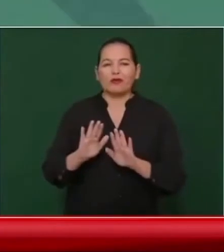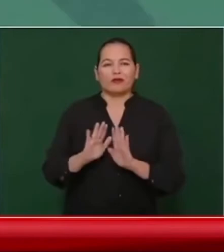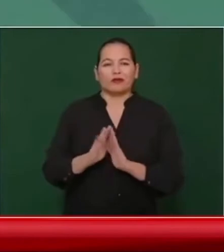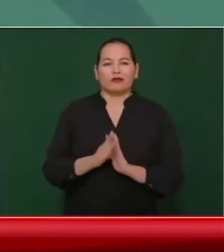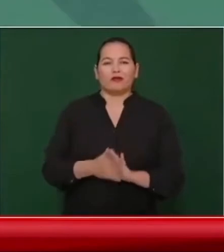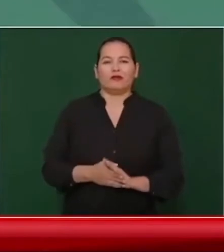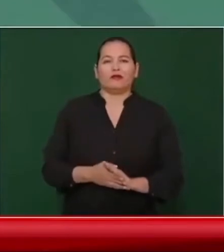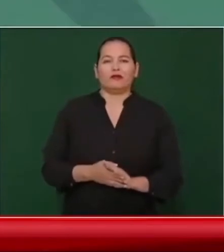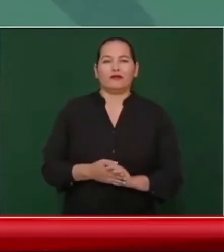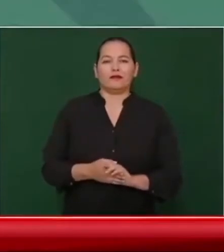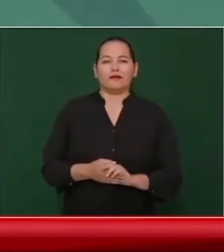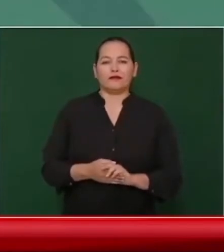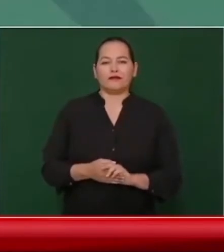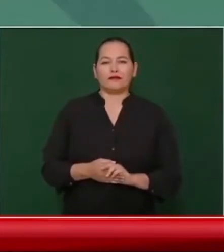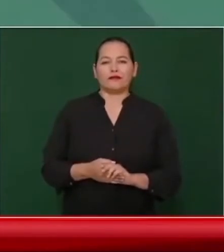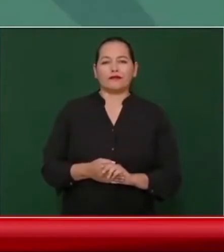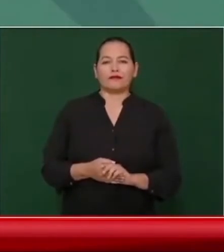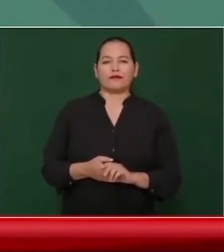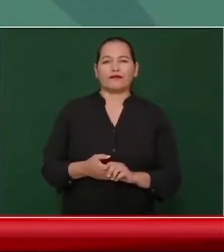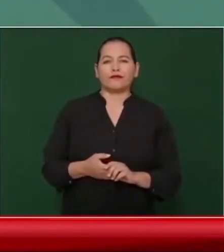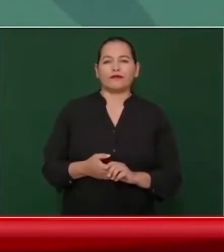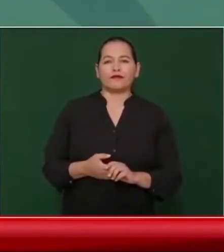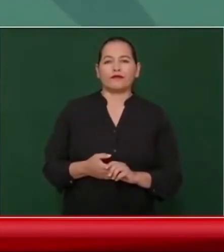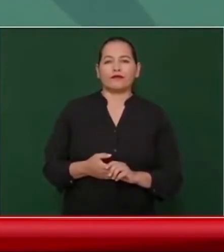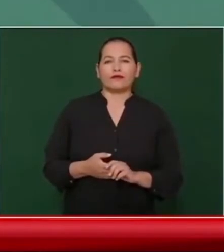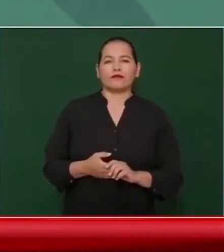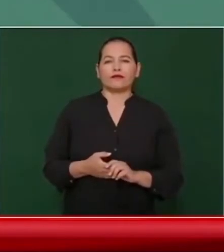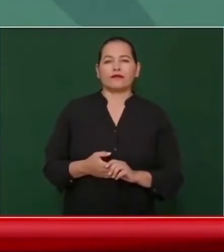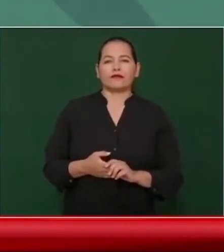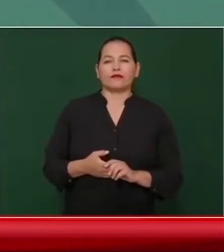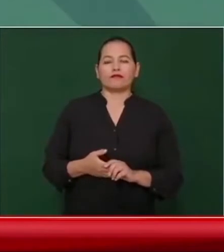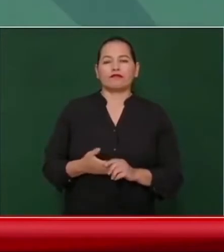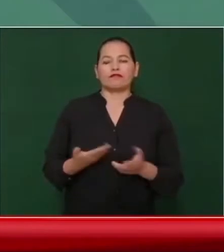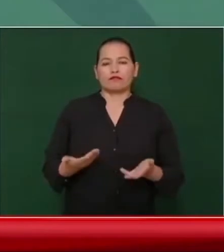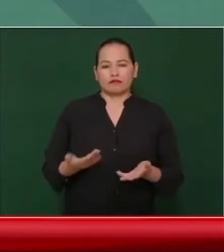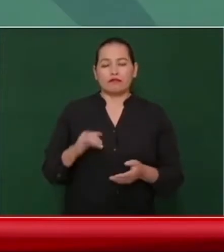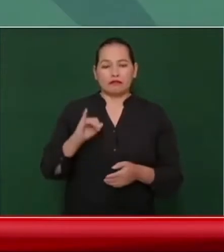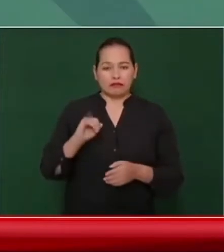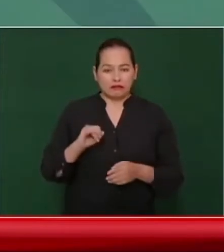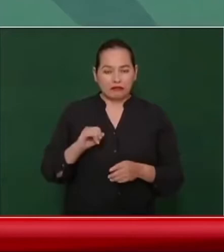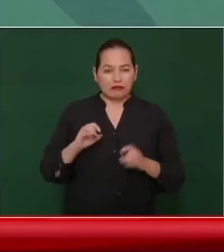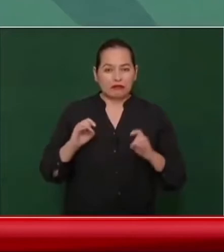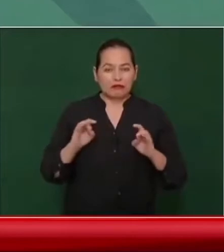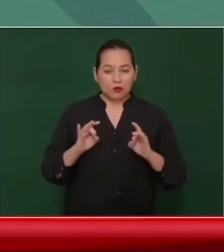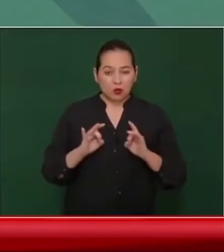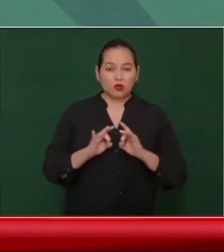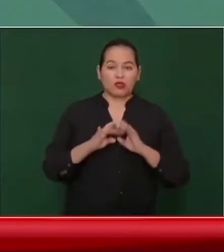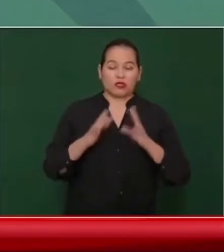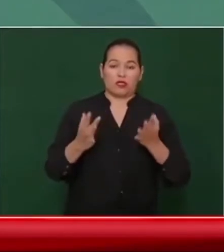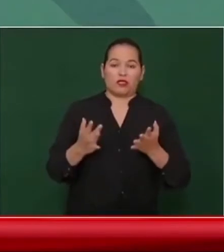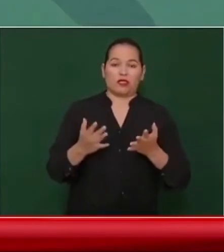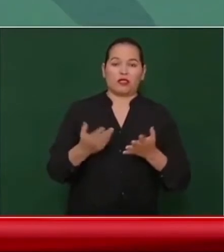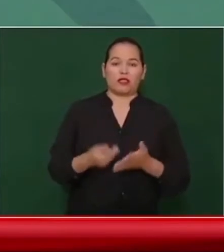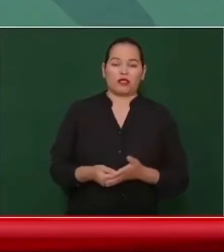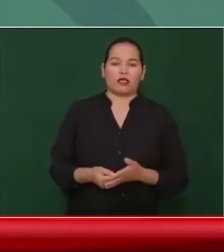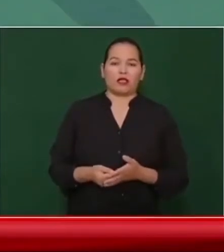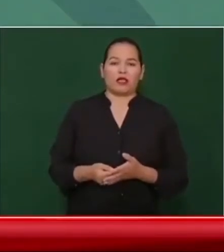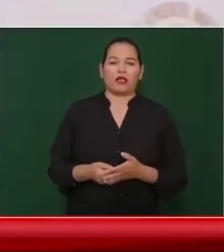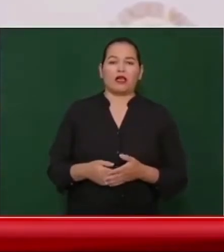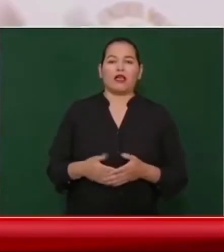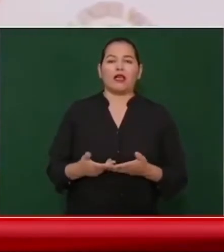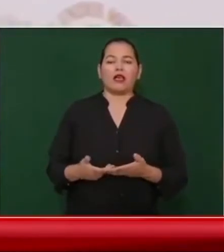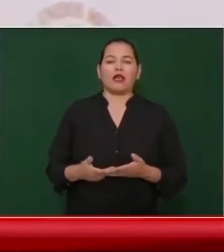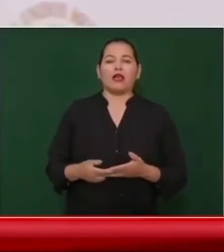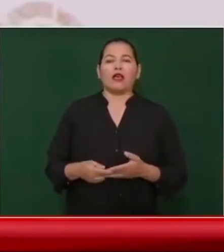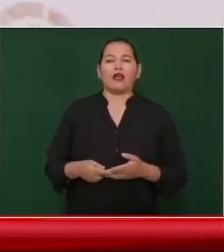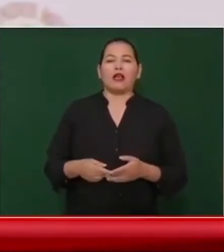porque hay veces que si no les dejan que recojan bidones y